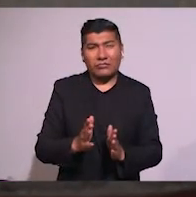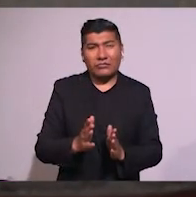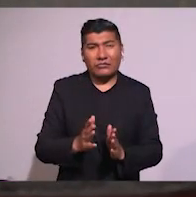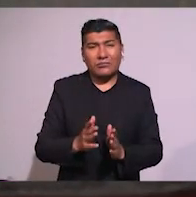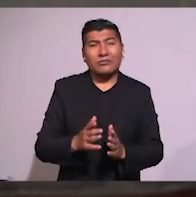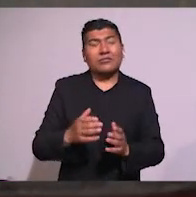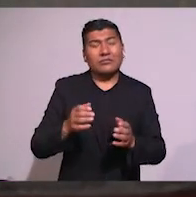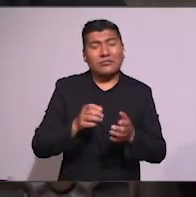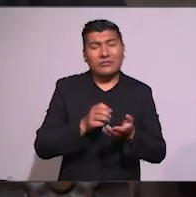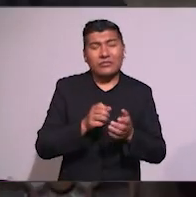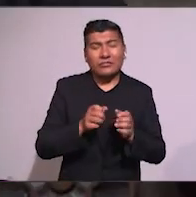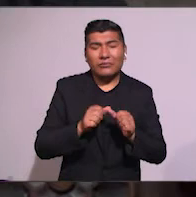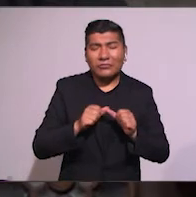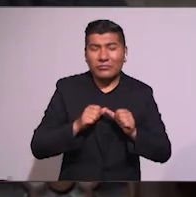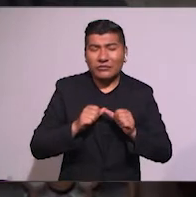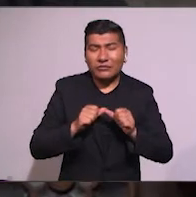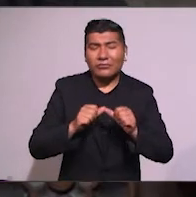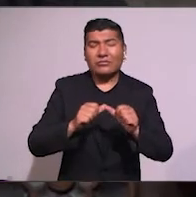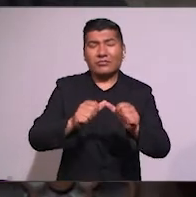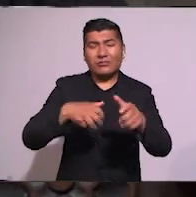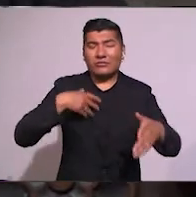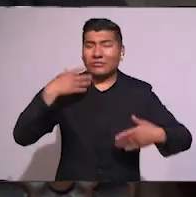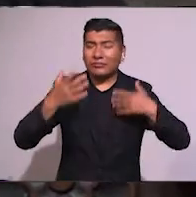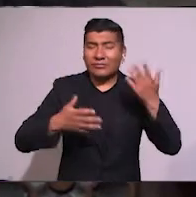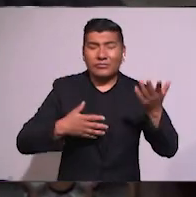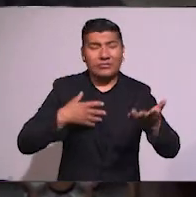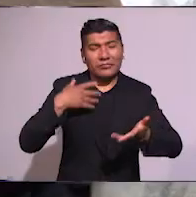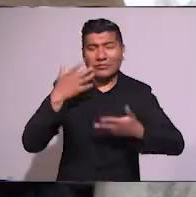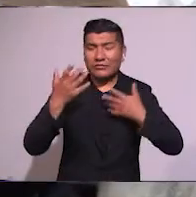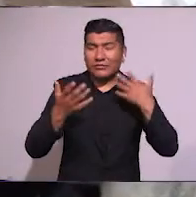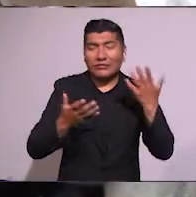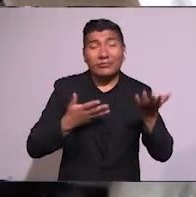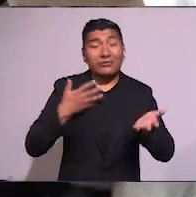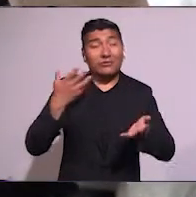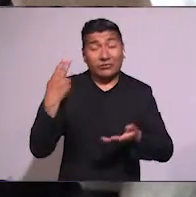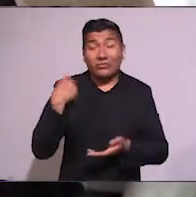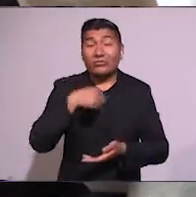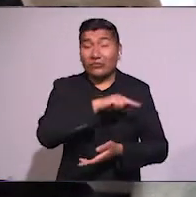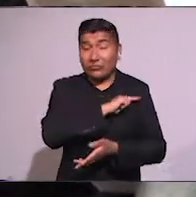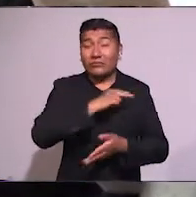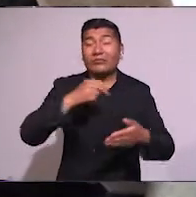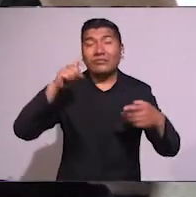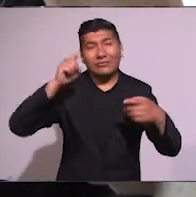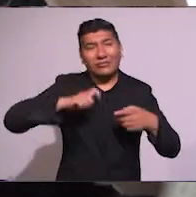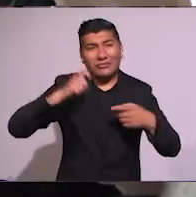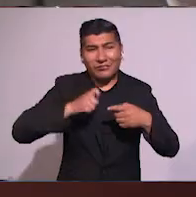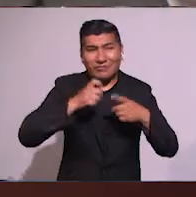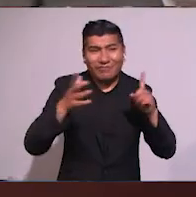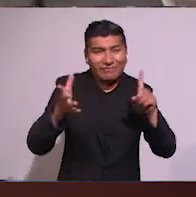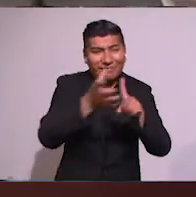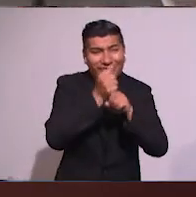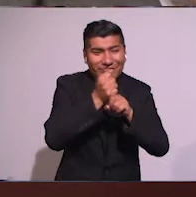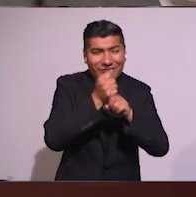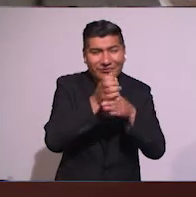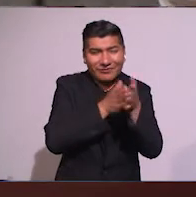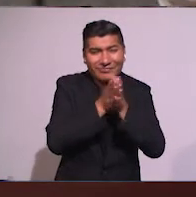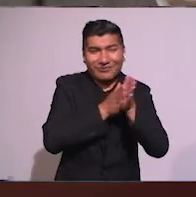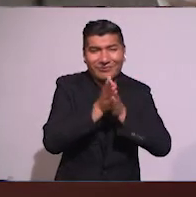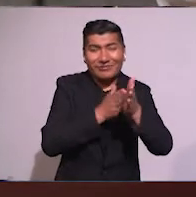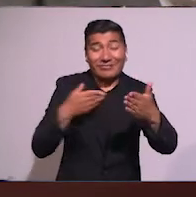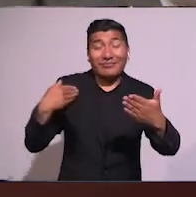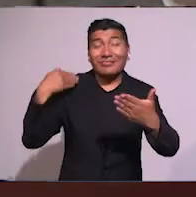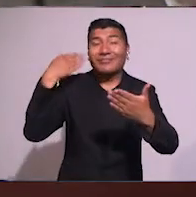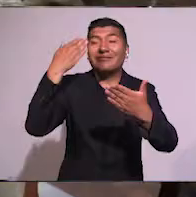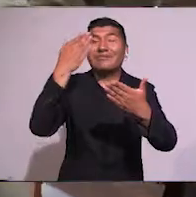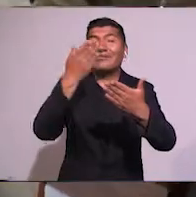a la plenitud, a la felicidad. Y tenemos que obsesionarnos por llegar a